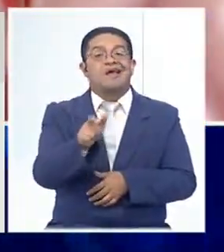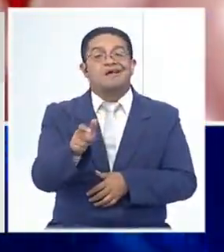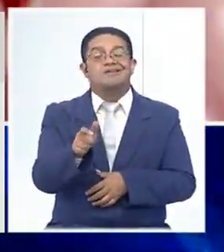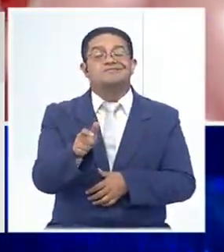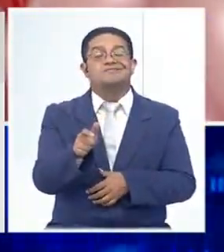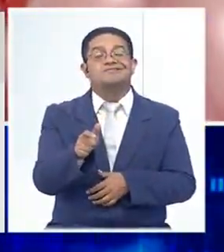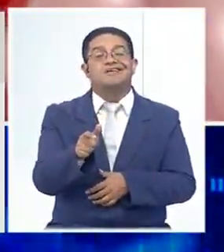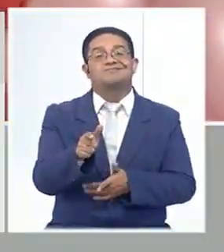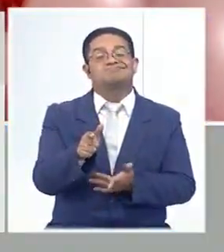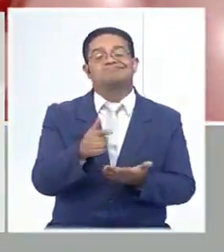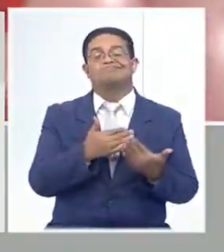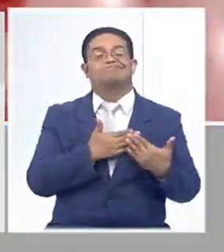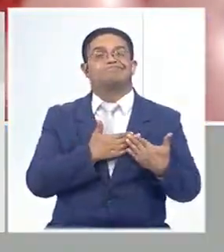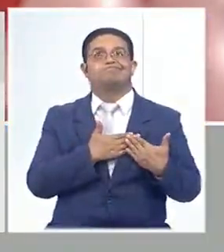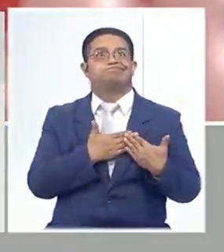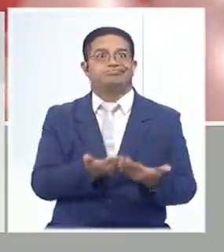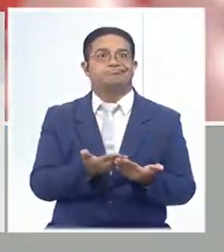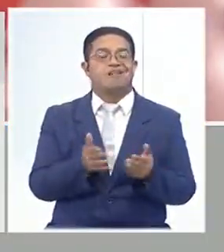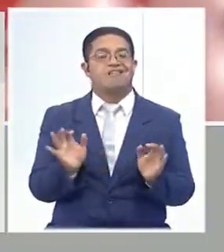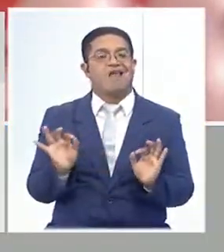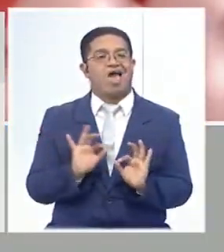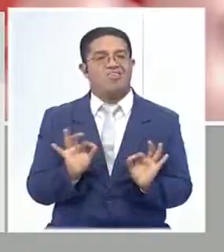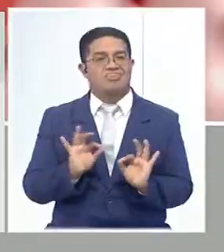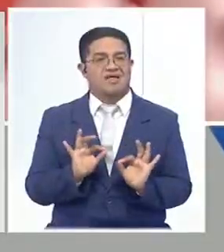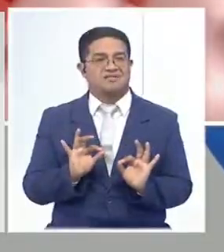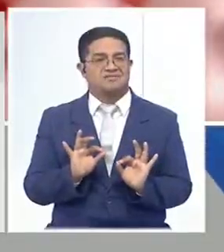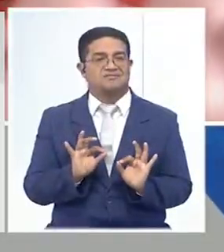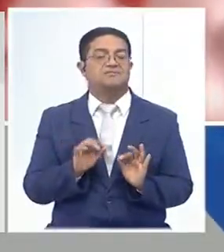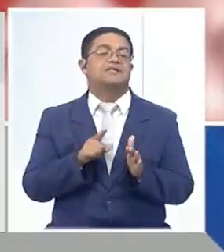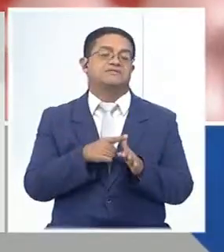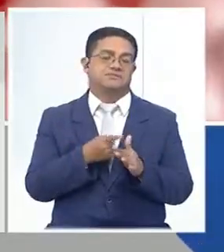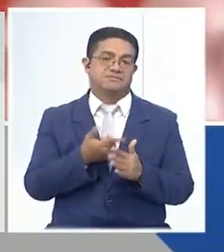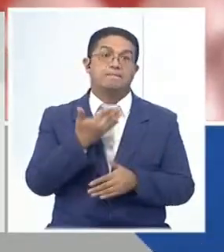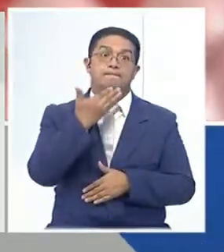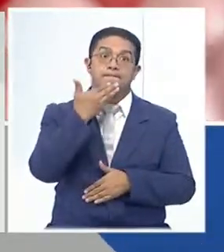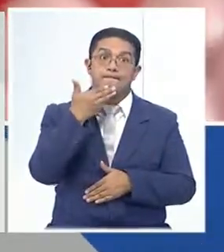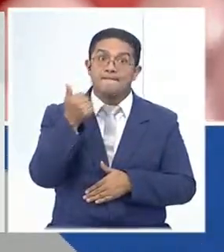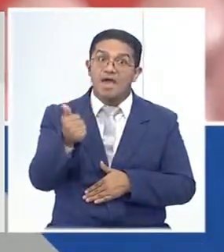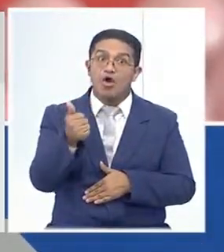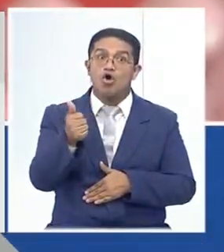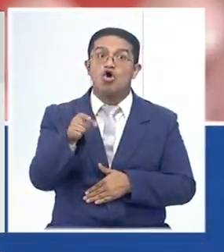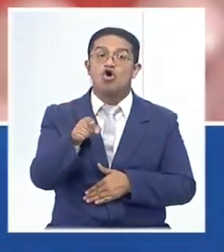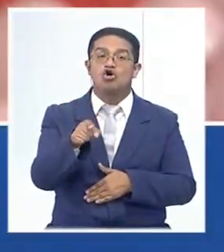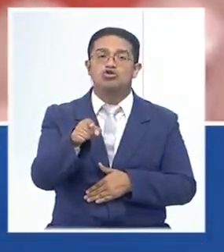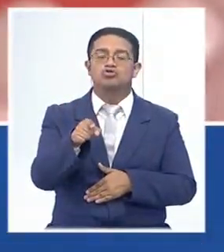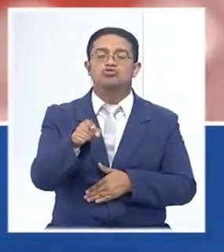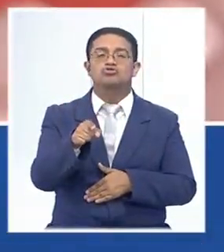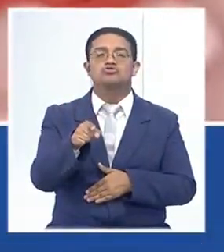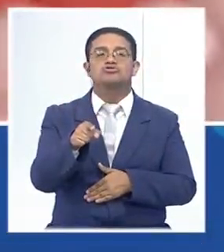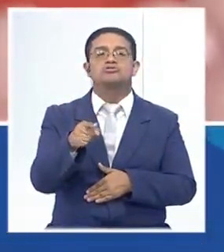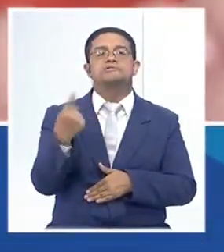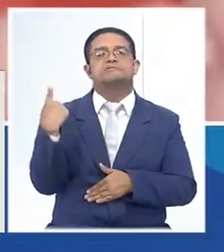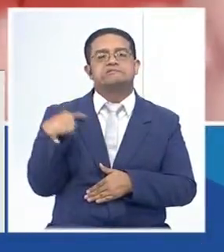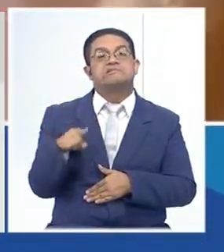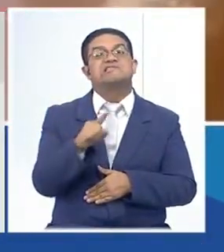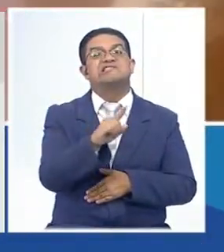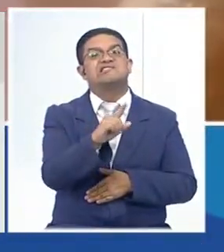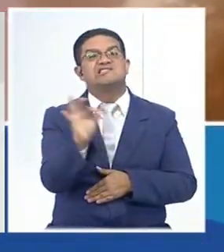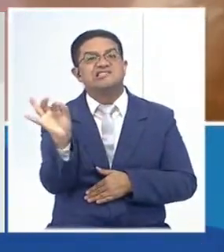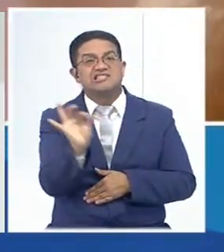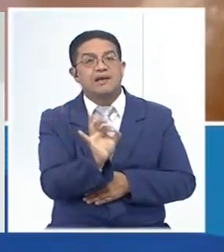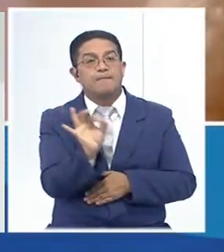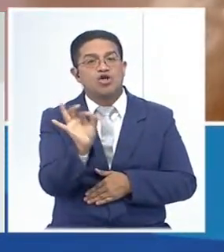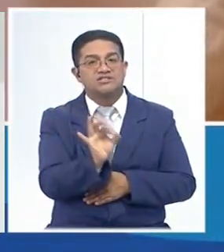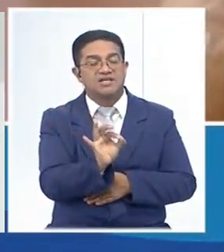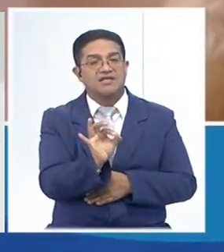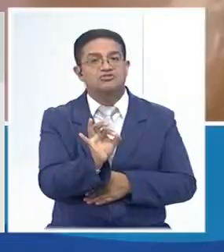menos donantes voluntarios de sangre. Lo ideal es que tuviésemos el 100% de